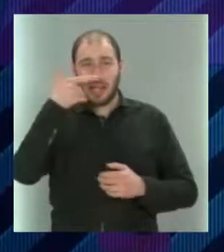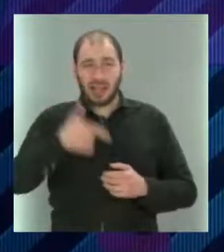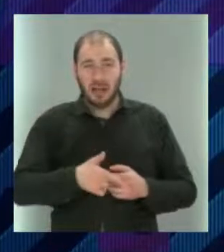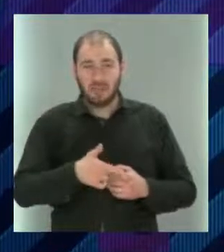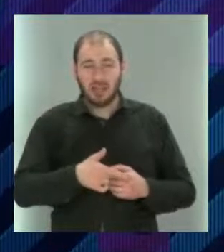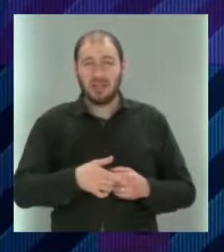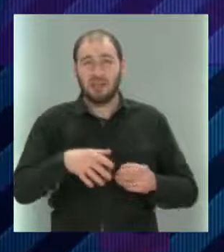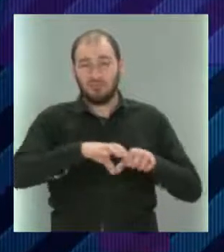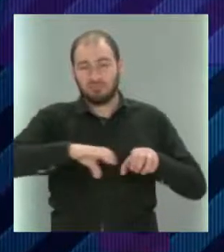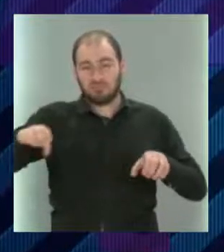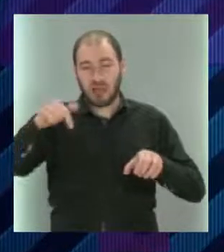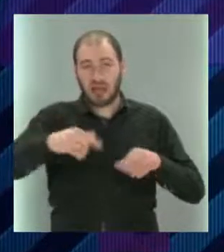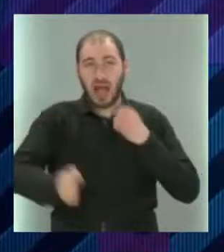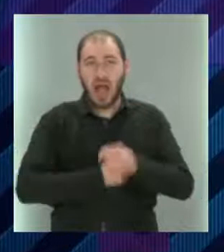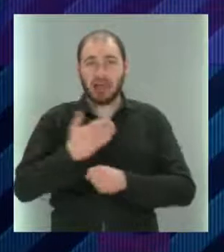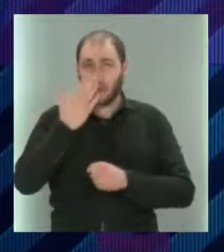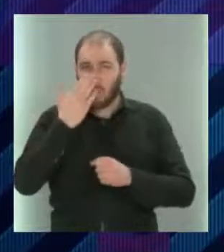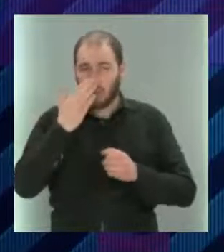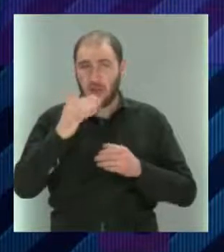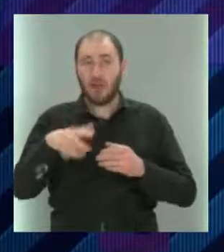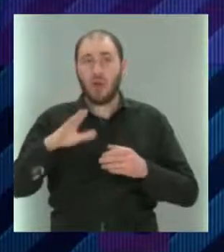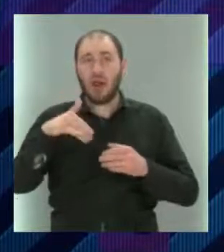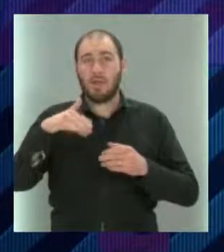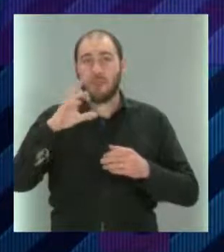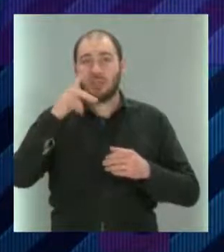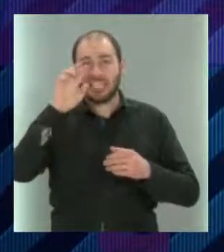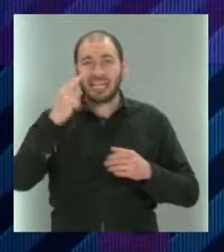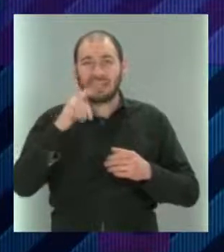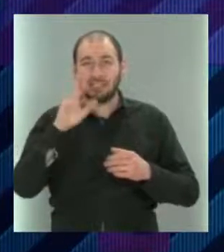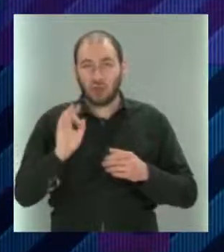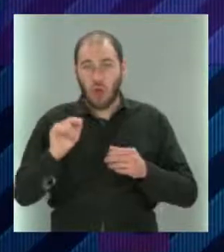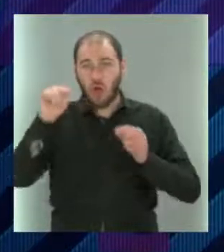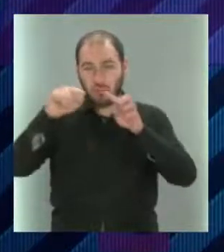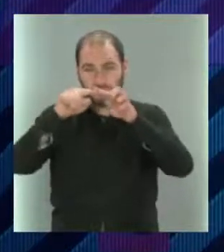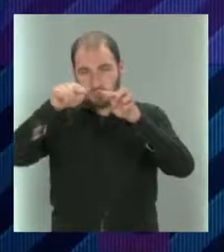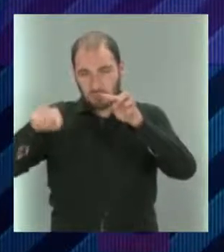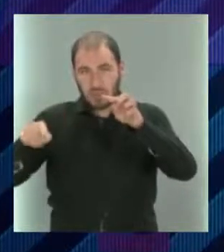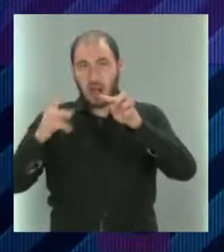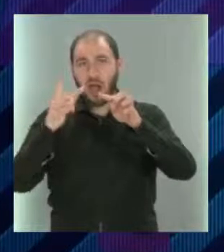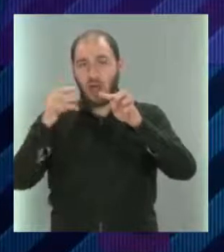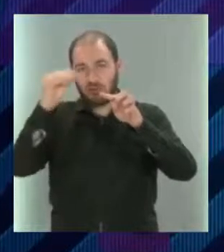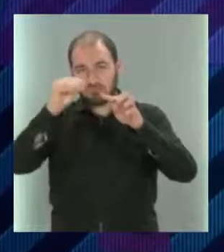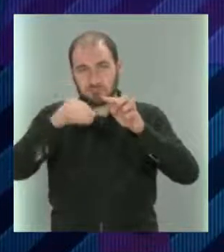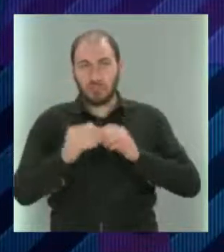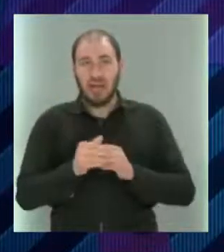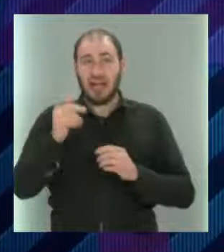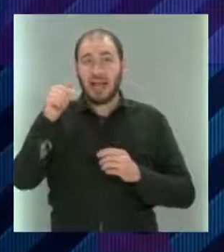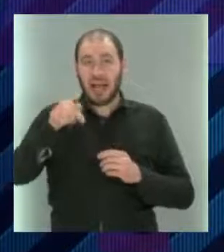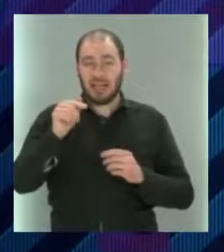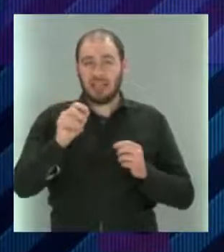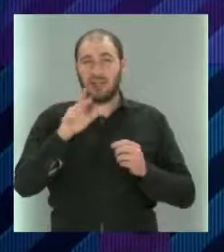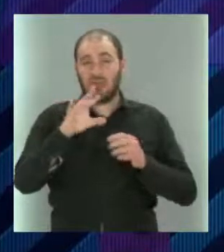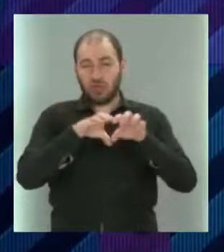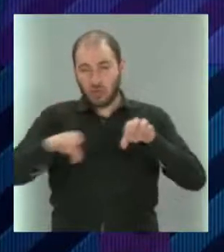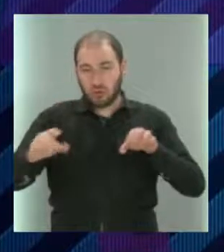en poliducto desde acá hasta Córdoba, hasta Montecristo. ¿No? Y desde Montecristo hay dos componentes. Vos tenés el componente ducto